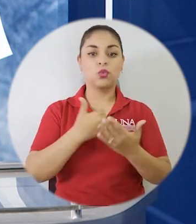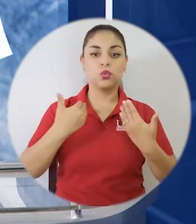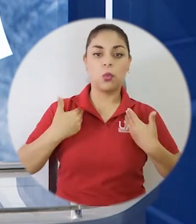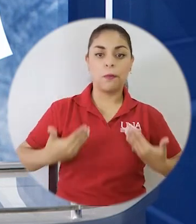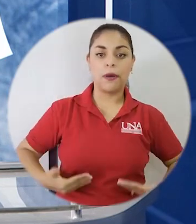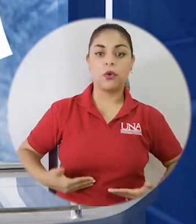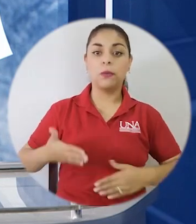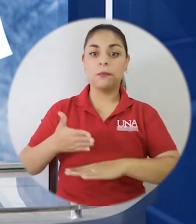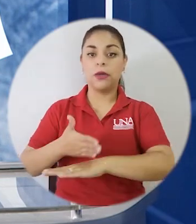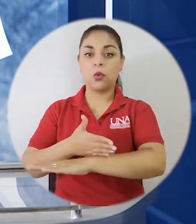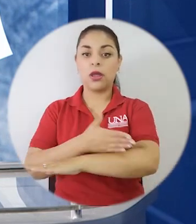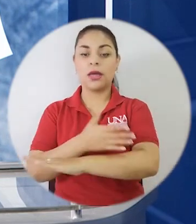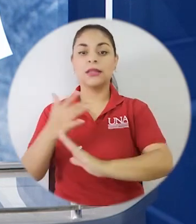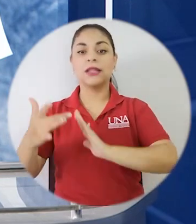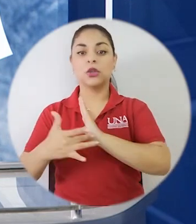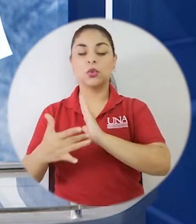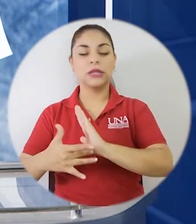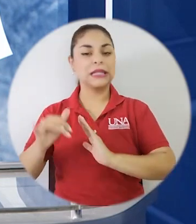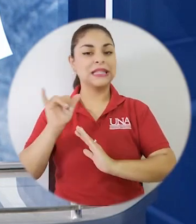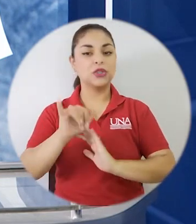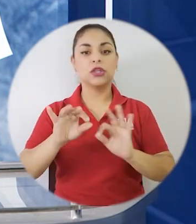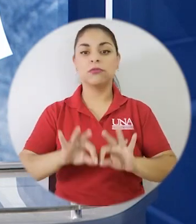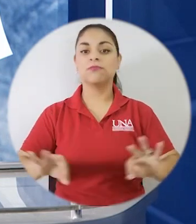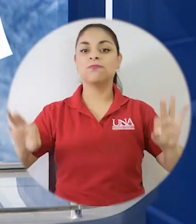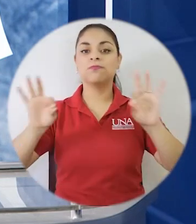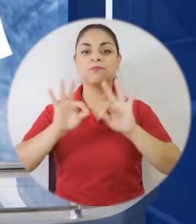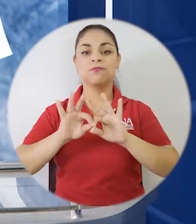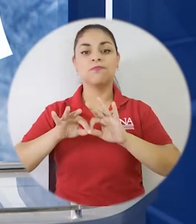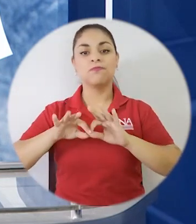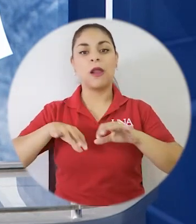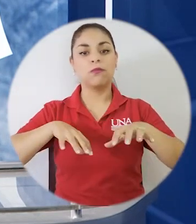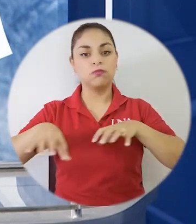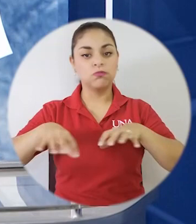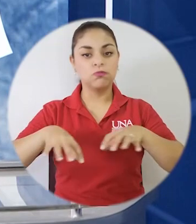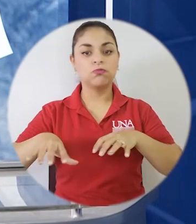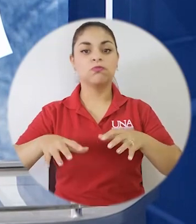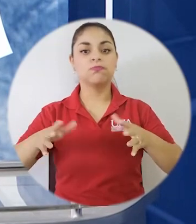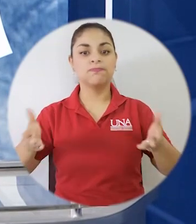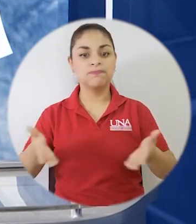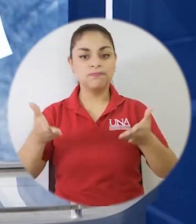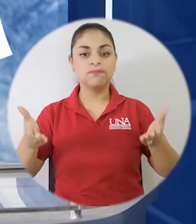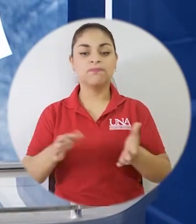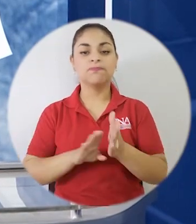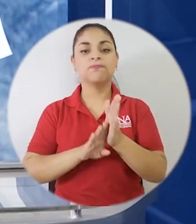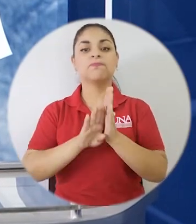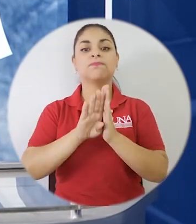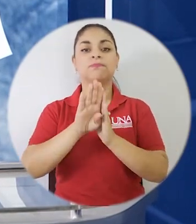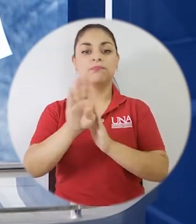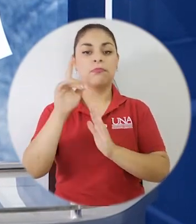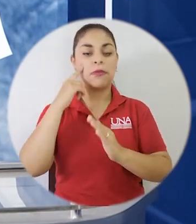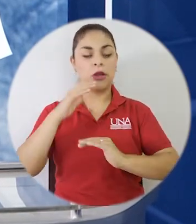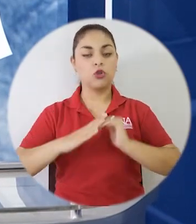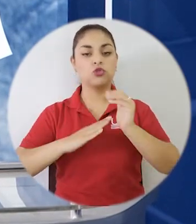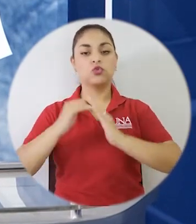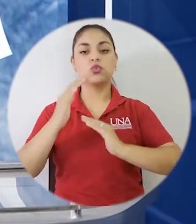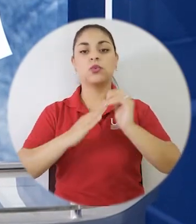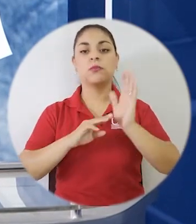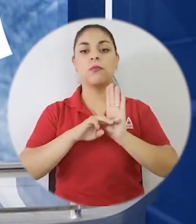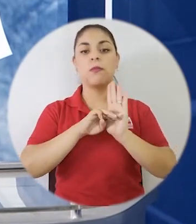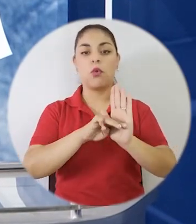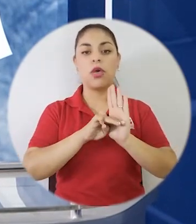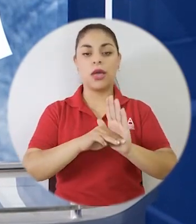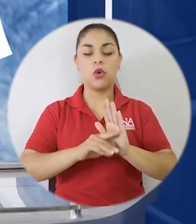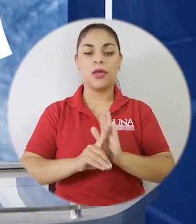mejora tecnológica han resultado fundamentales para dinamizar la producción y la economía del país en aras de ir construyendo pues, ese modelo